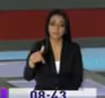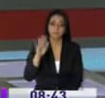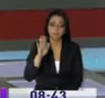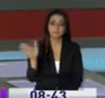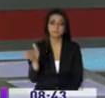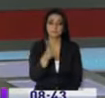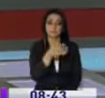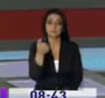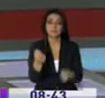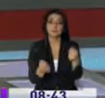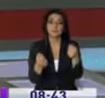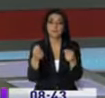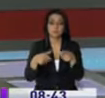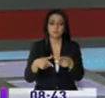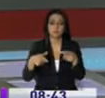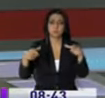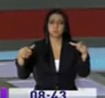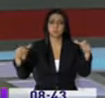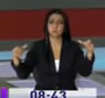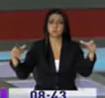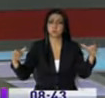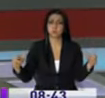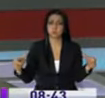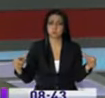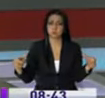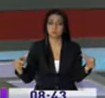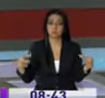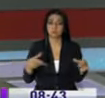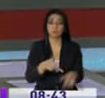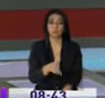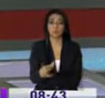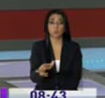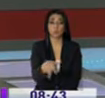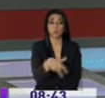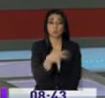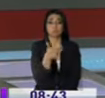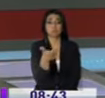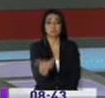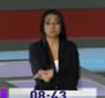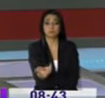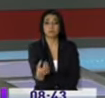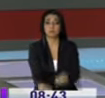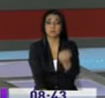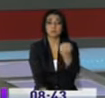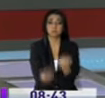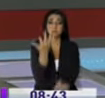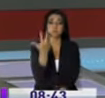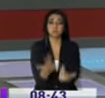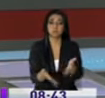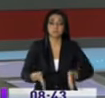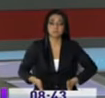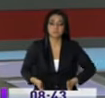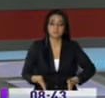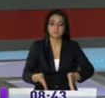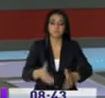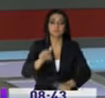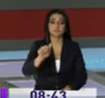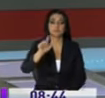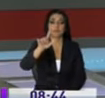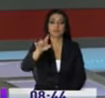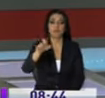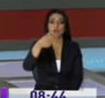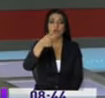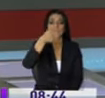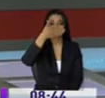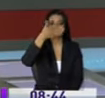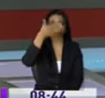vehículo tipo tanquero, esto también trágico, ¿no? Se accidentó y se incendió en el kilómetro 61 de la vía Aloac Santo